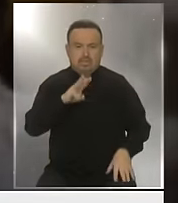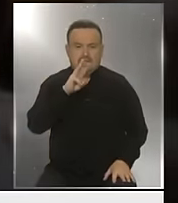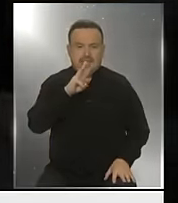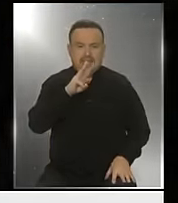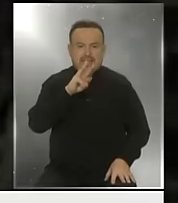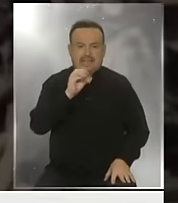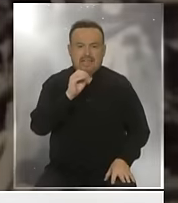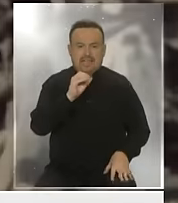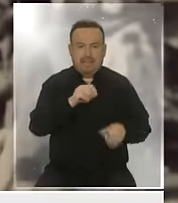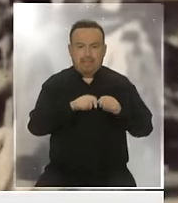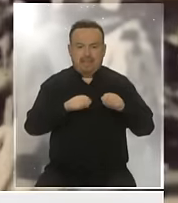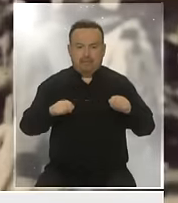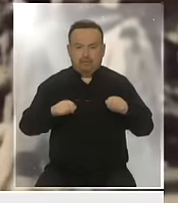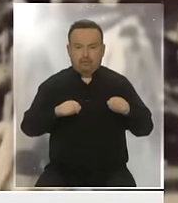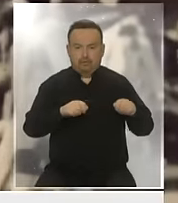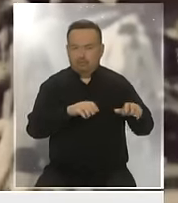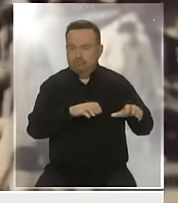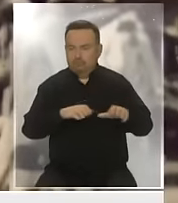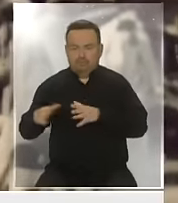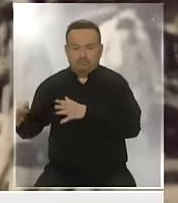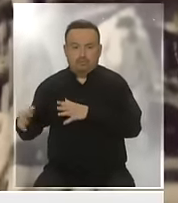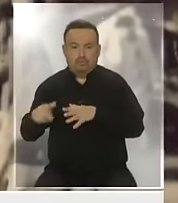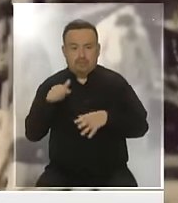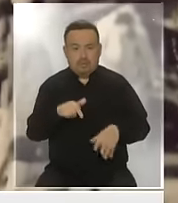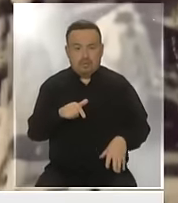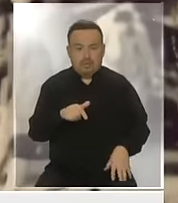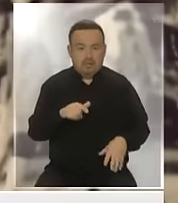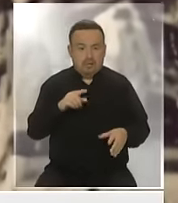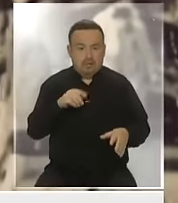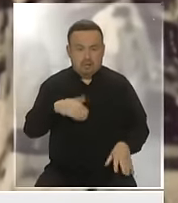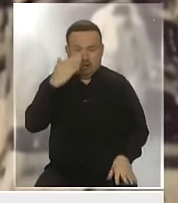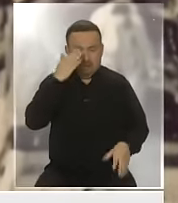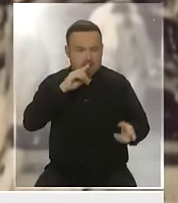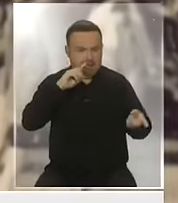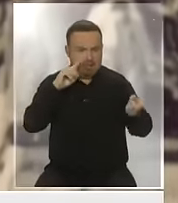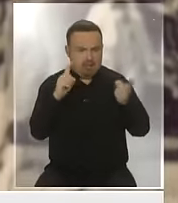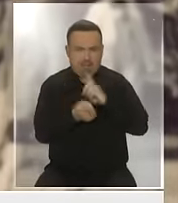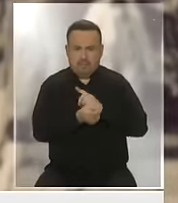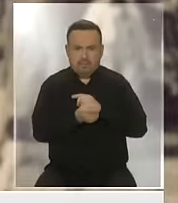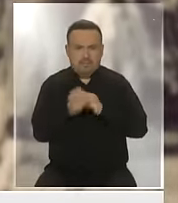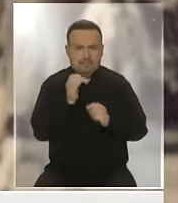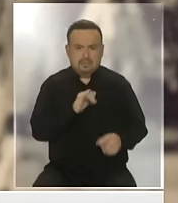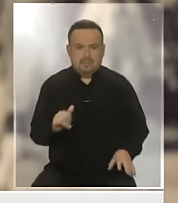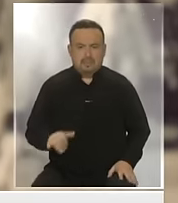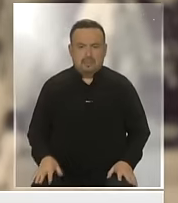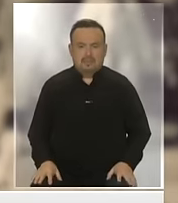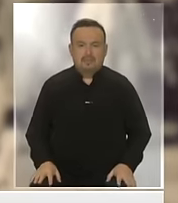metros. El día que Valdivia cambió para siempre.